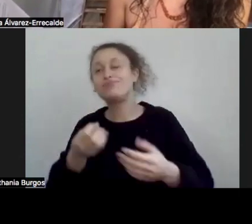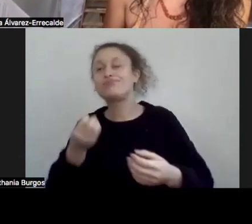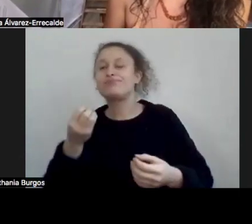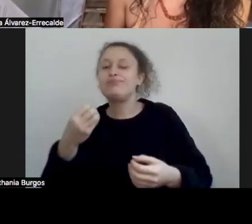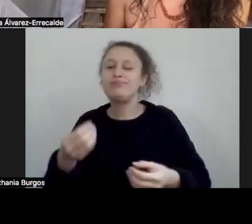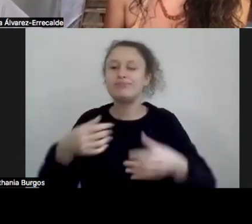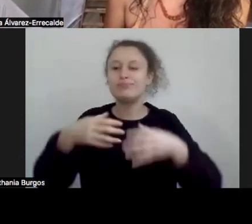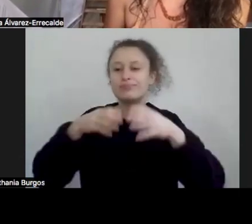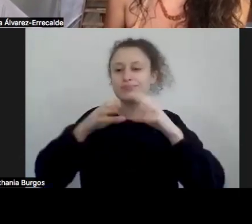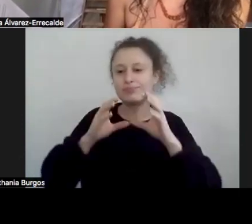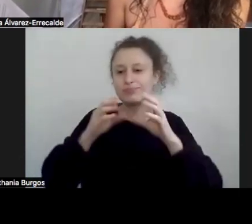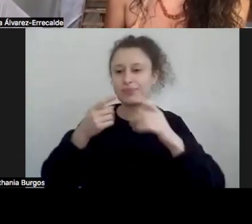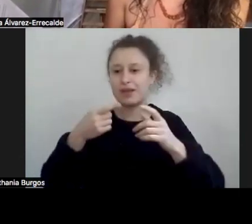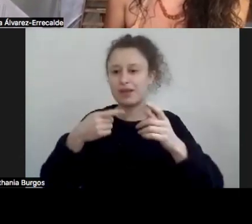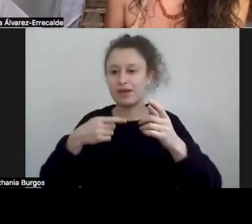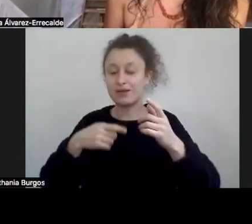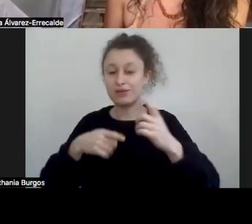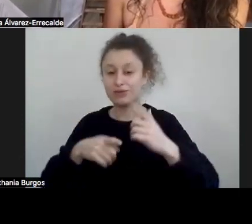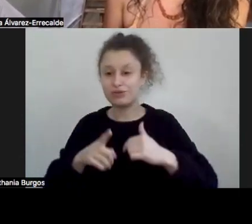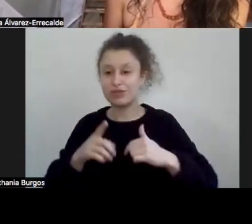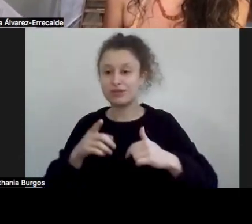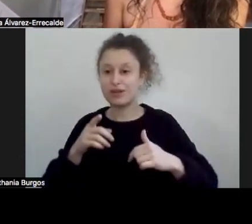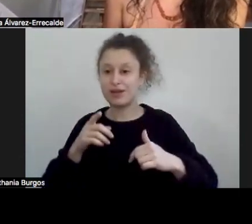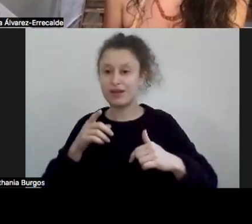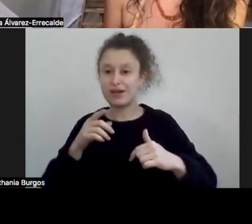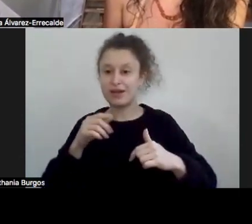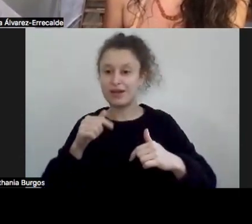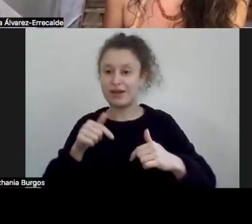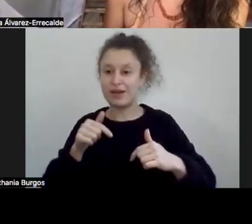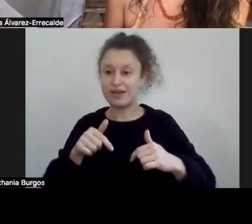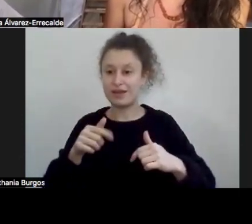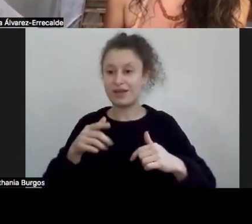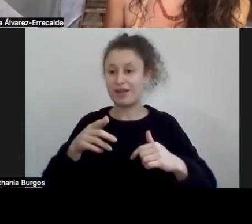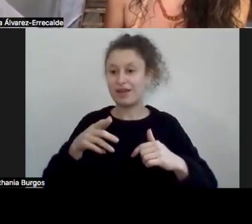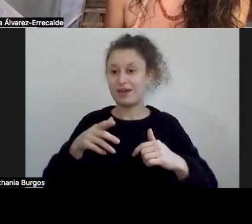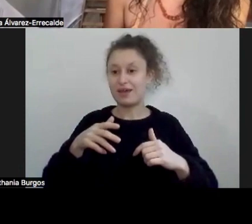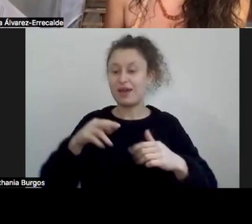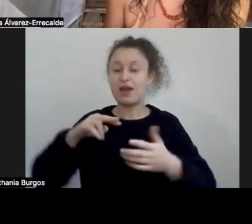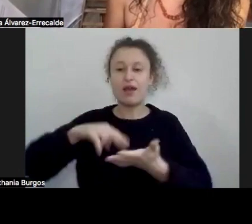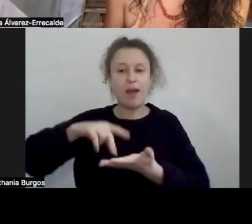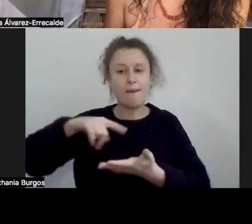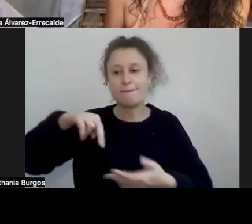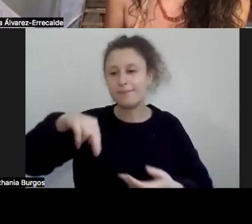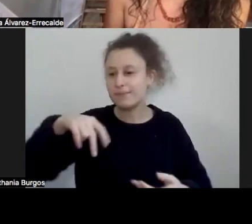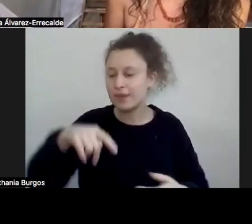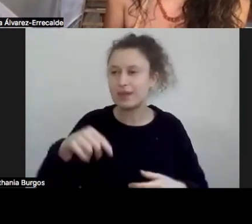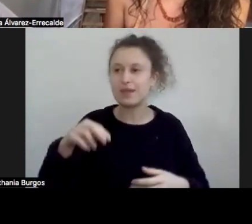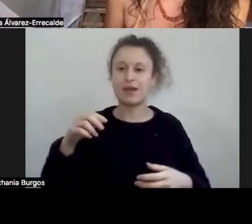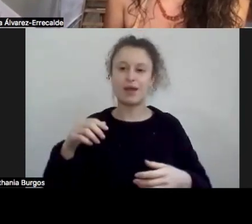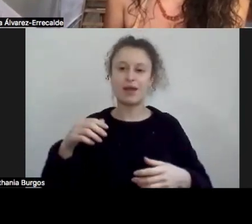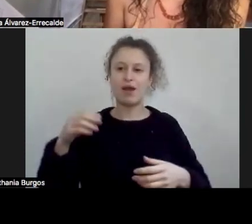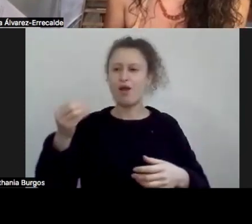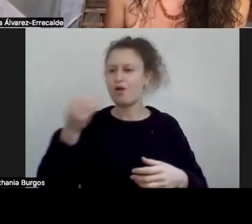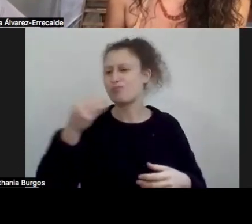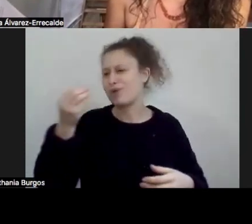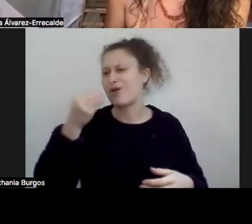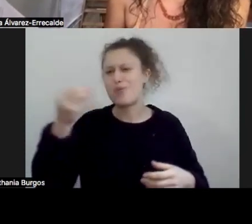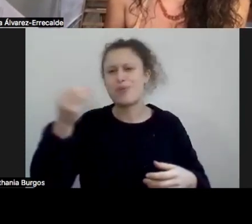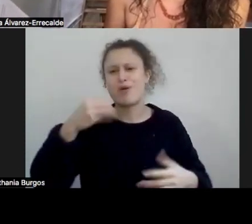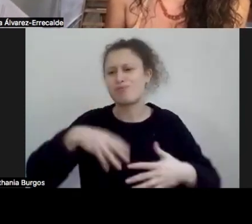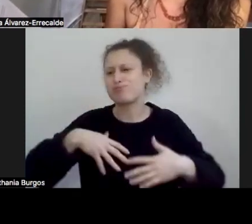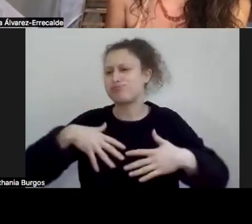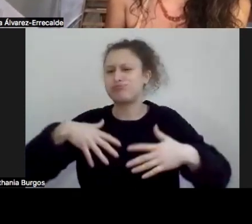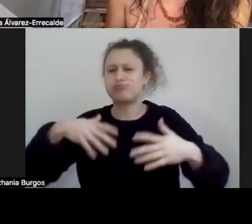canta, habla, camina, explora, nos imita, come el día entero sin que nadie se pueda explicar dónde le entra tanta comida y a dónde se va en